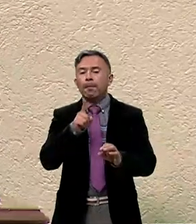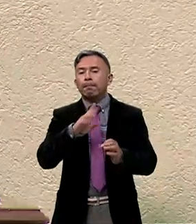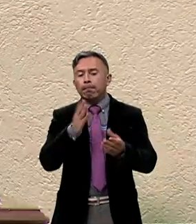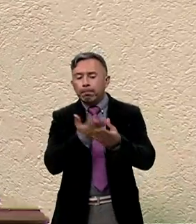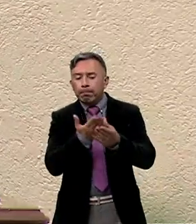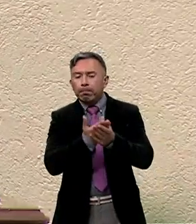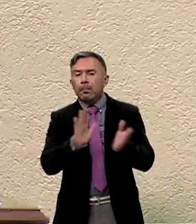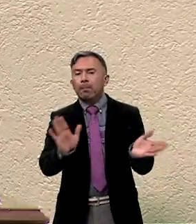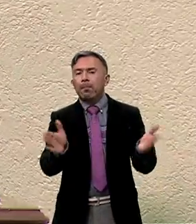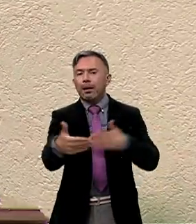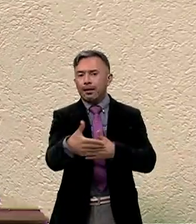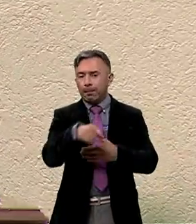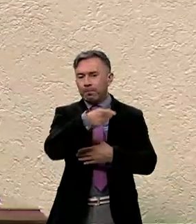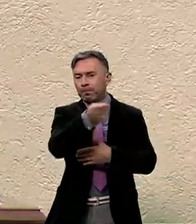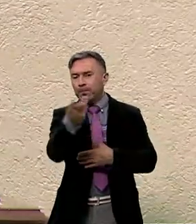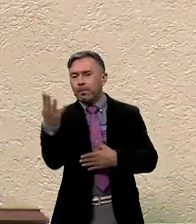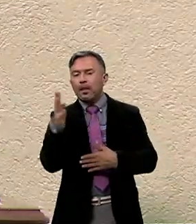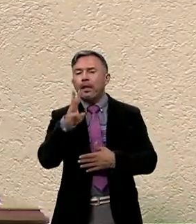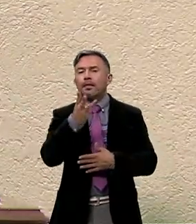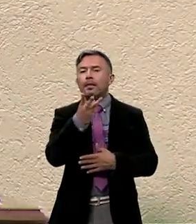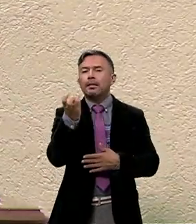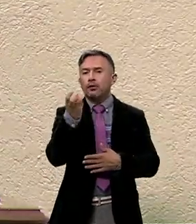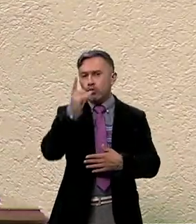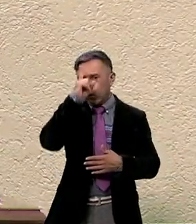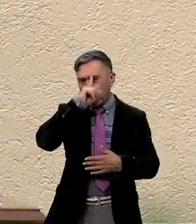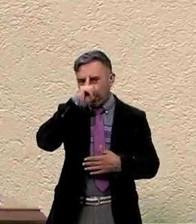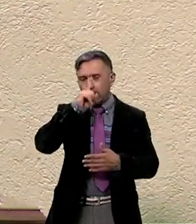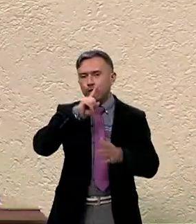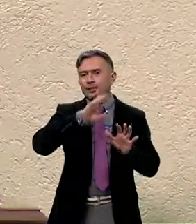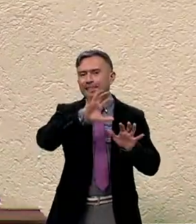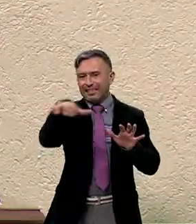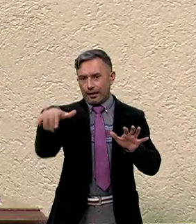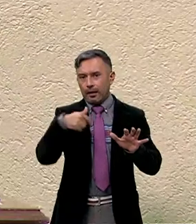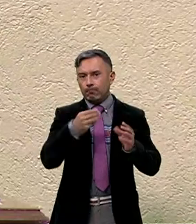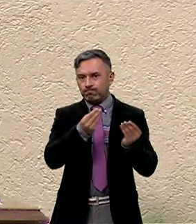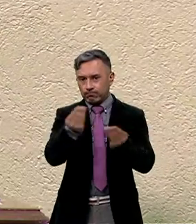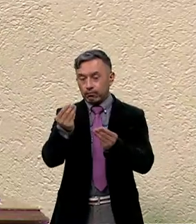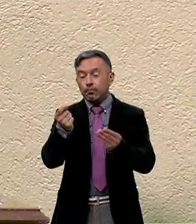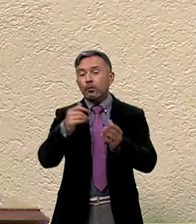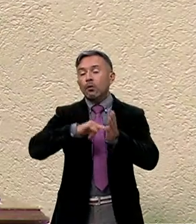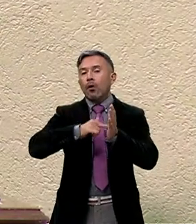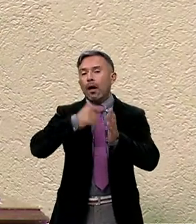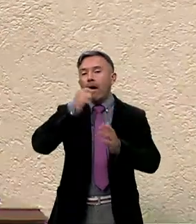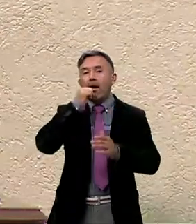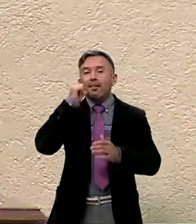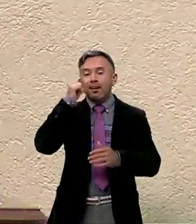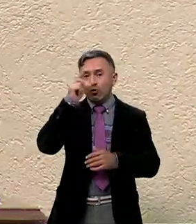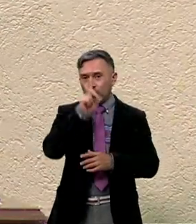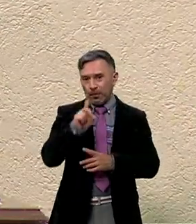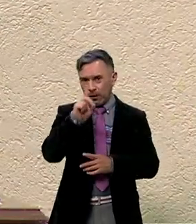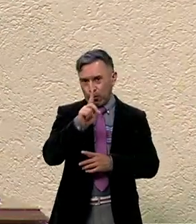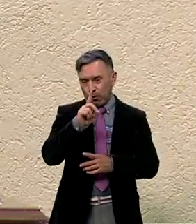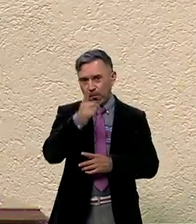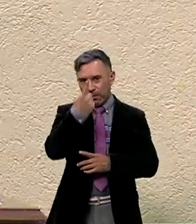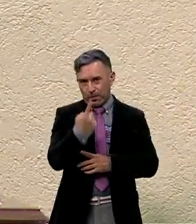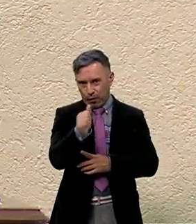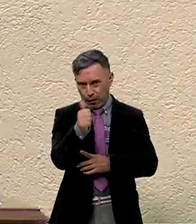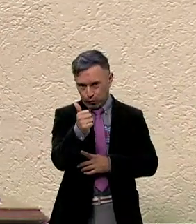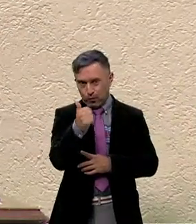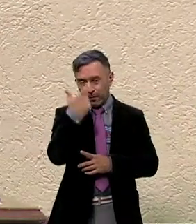los 300 consejos distritales que comenzaron a llegar alrededor de las 18 30 horas de ayer domingo primero de agosto